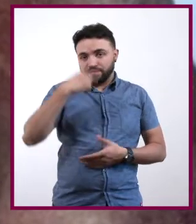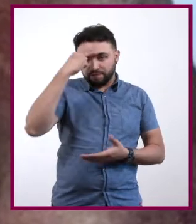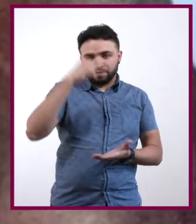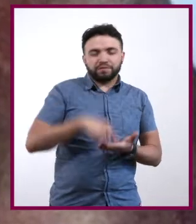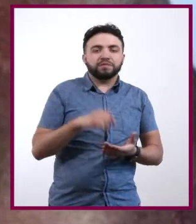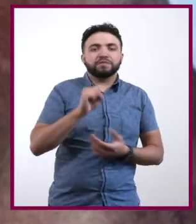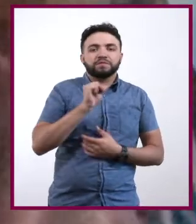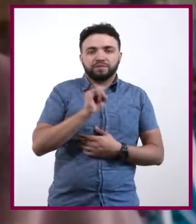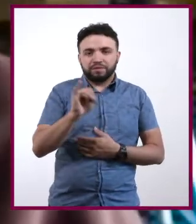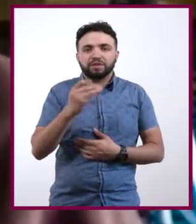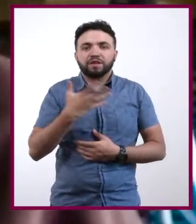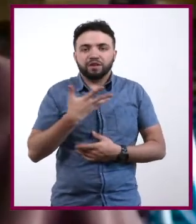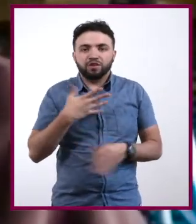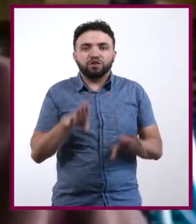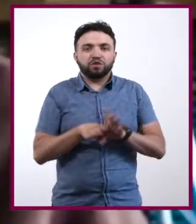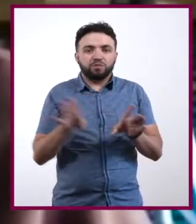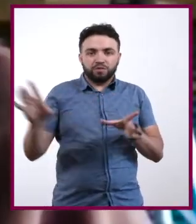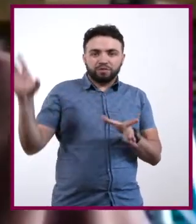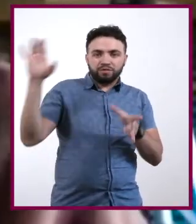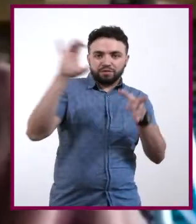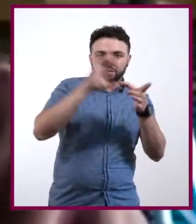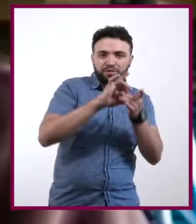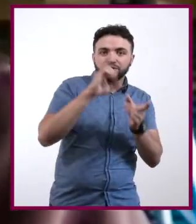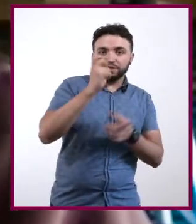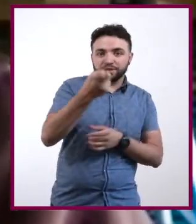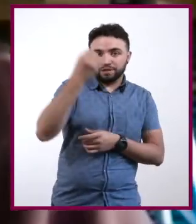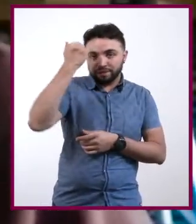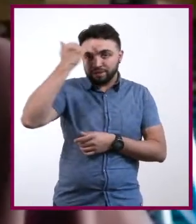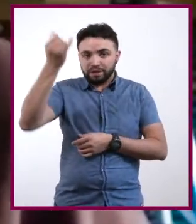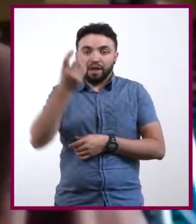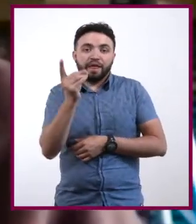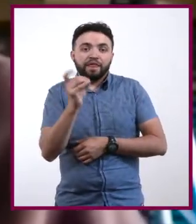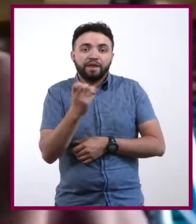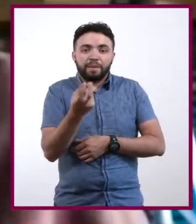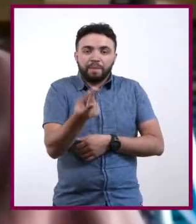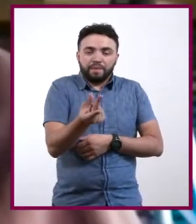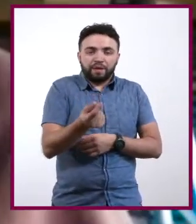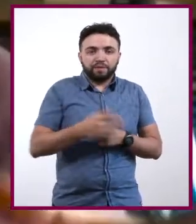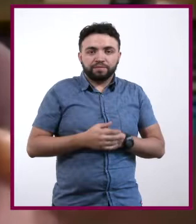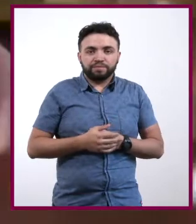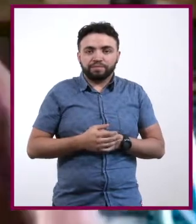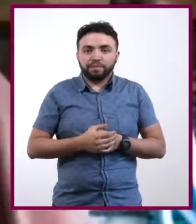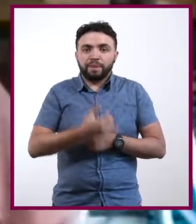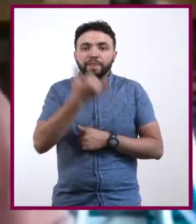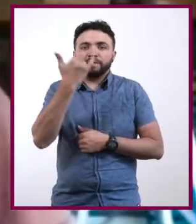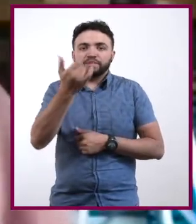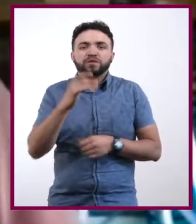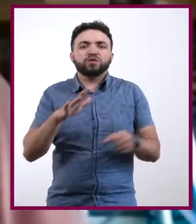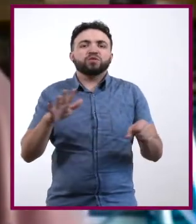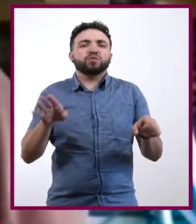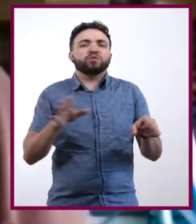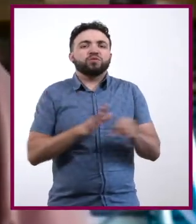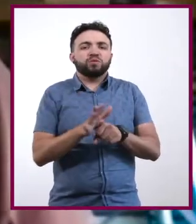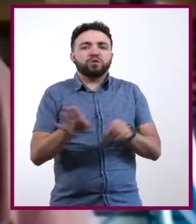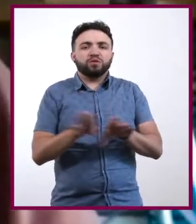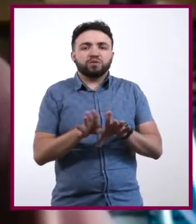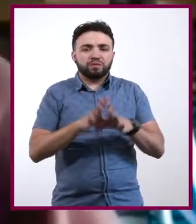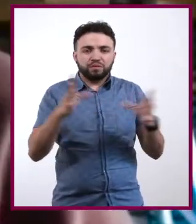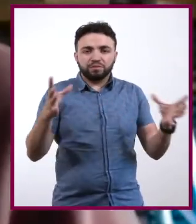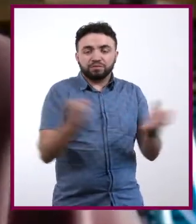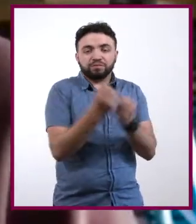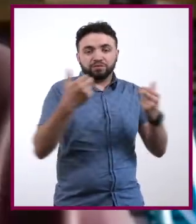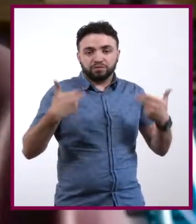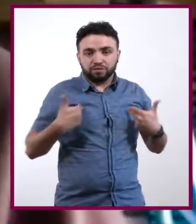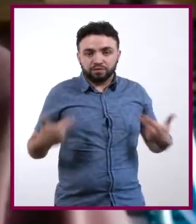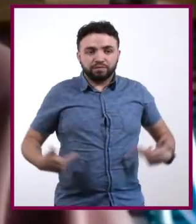que sí hay una liga con estas ideas del perrito y la creación de los seres